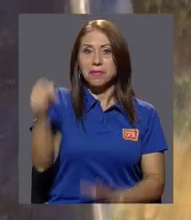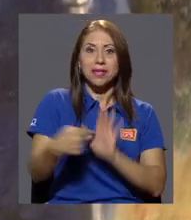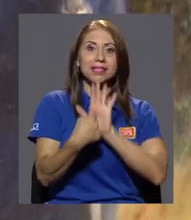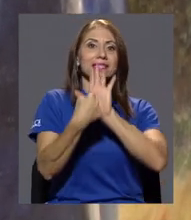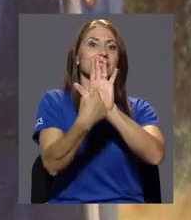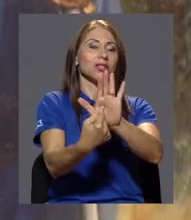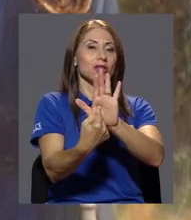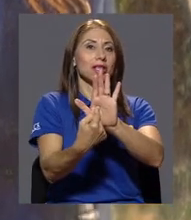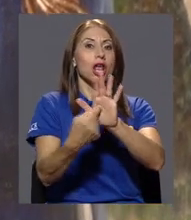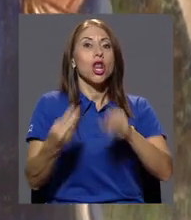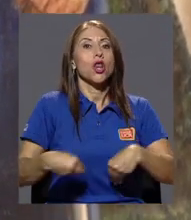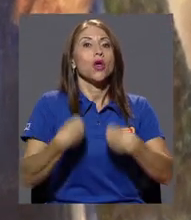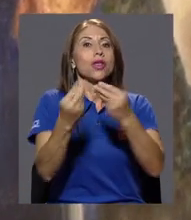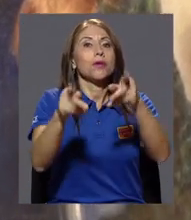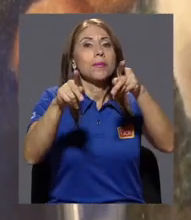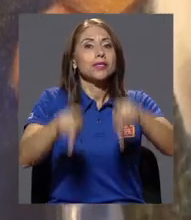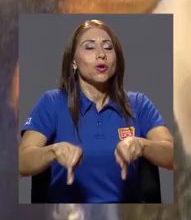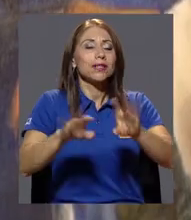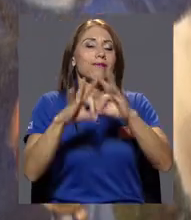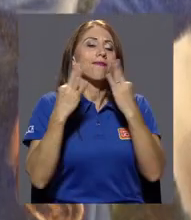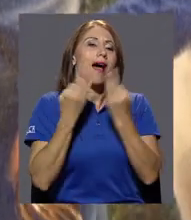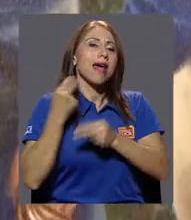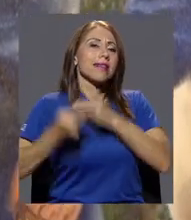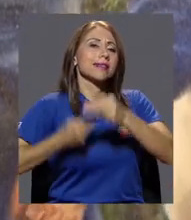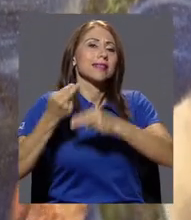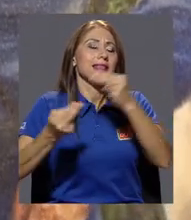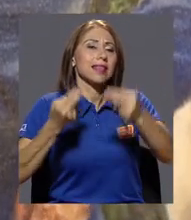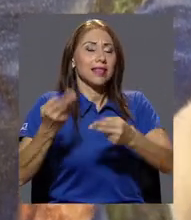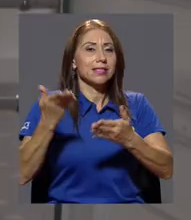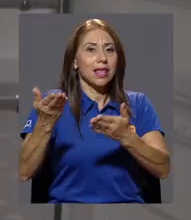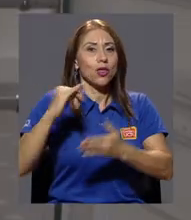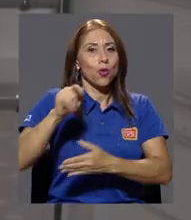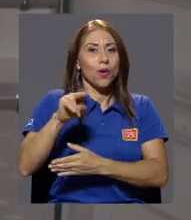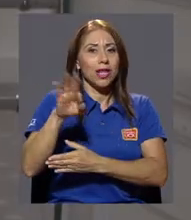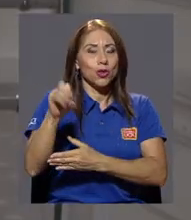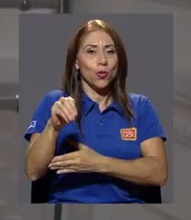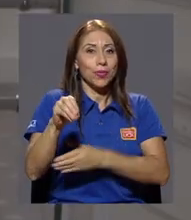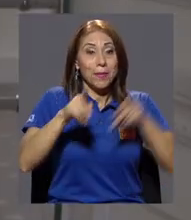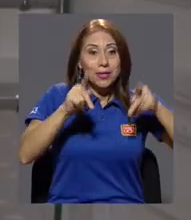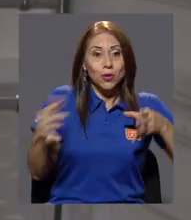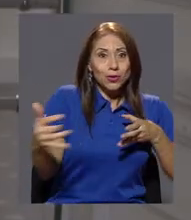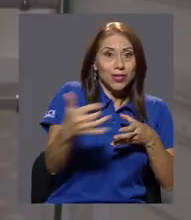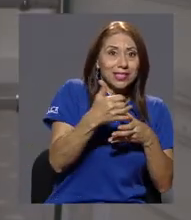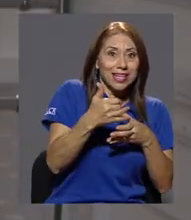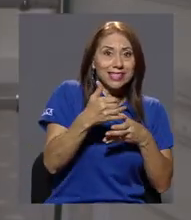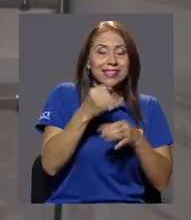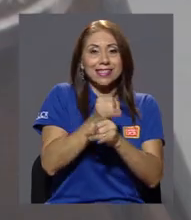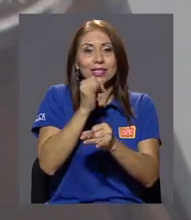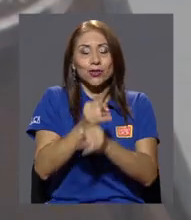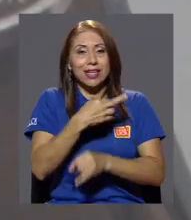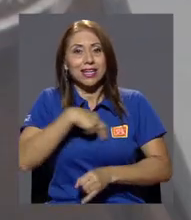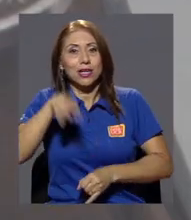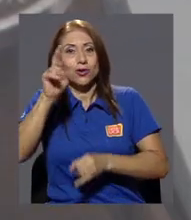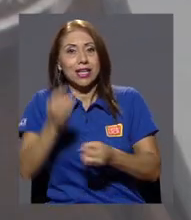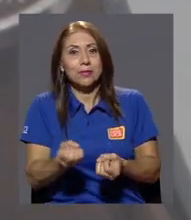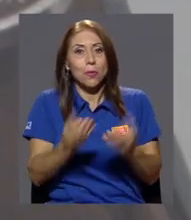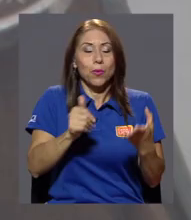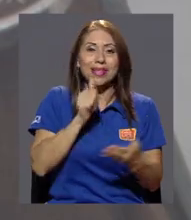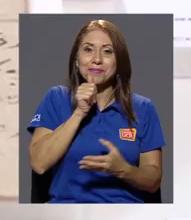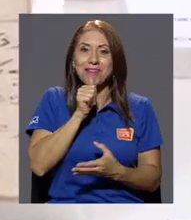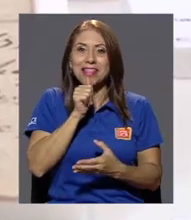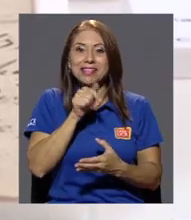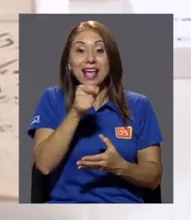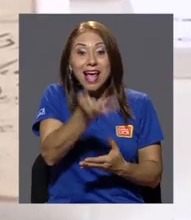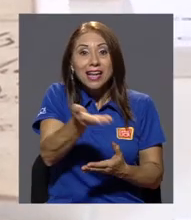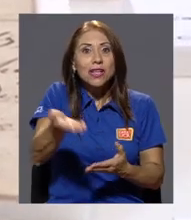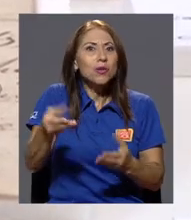fueron facilitadas por descendientes de Don Juanito, coleccionistas, entidades religiosas públicas y privadas. Entre estos